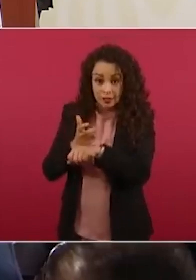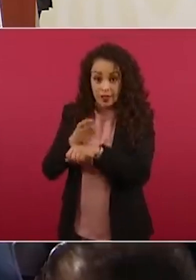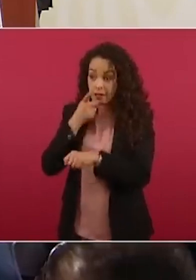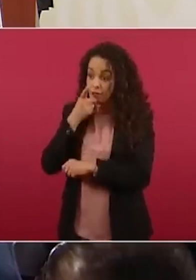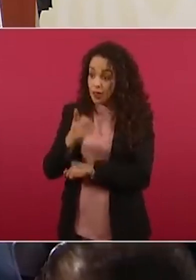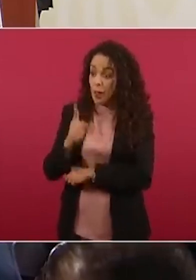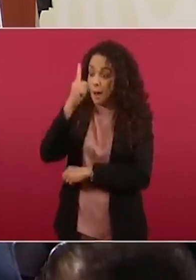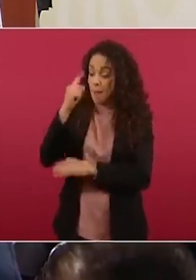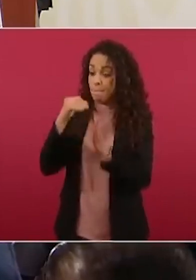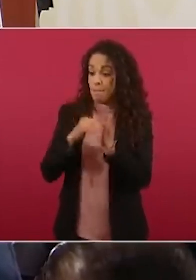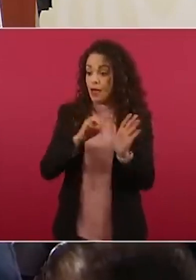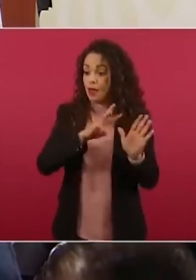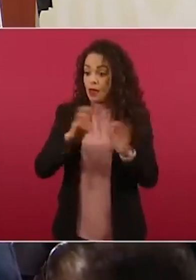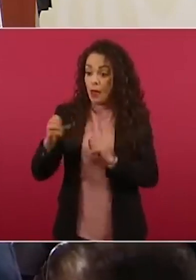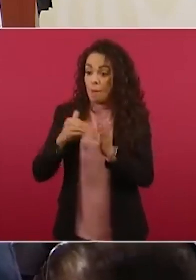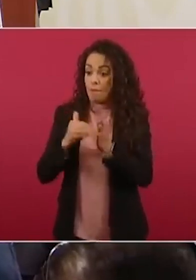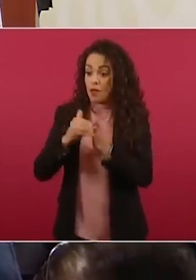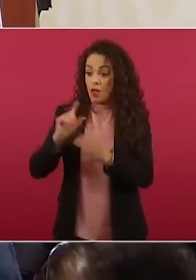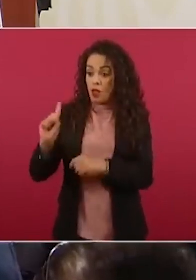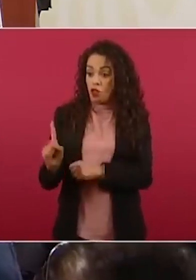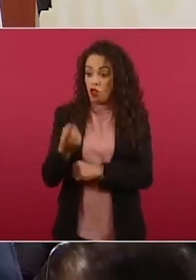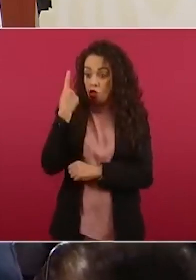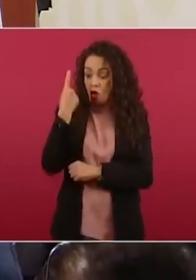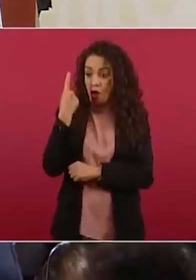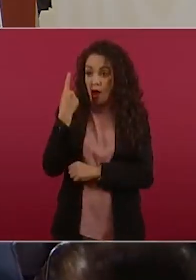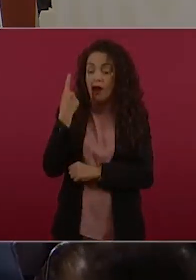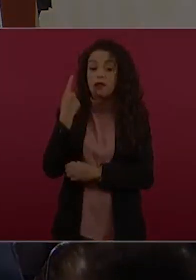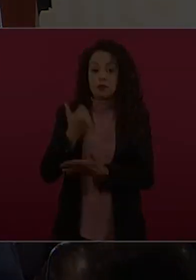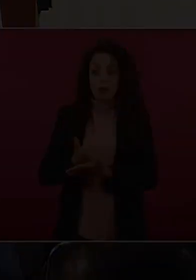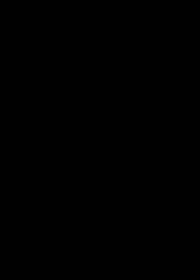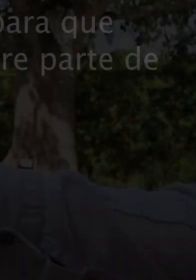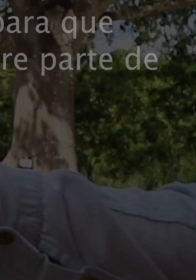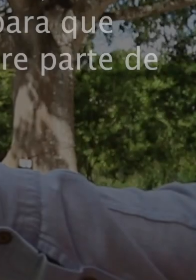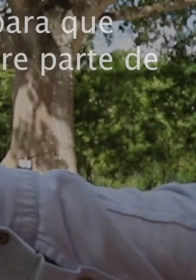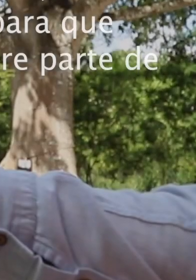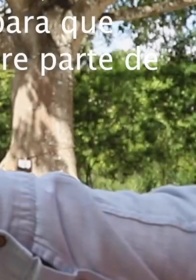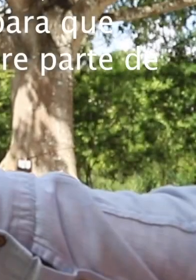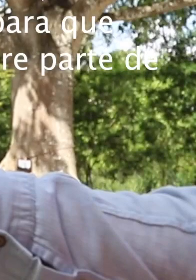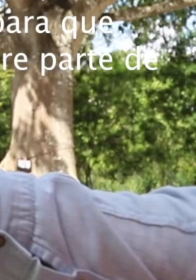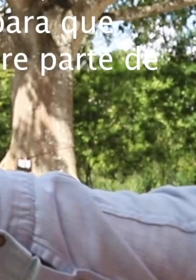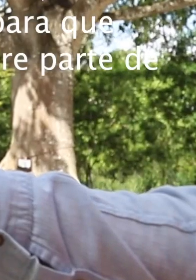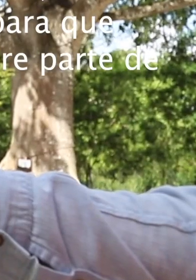1.300 millones de dólares para la reforestación.